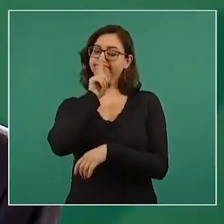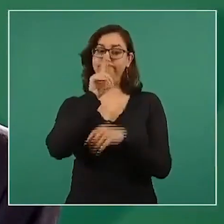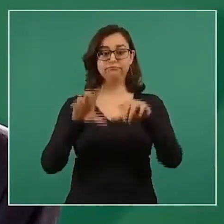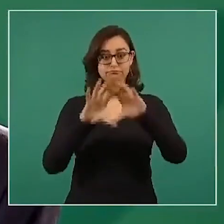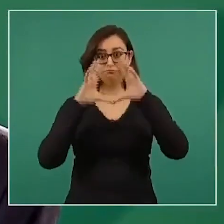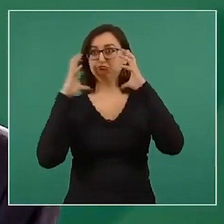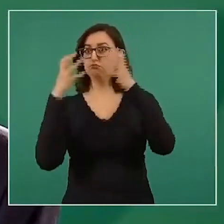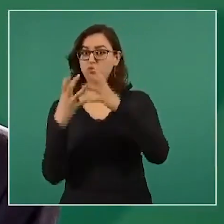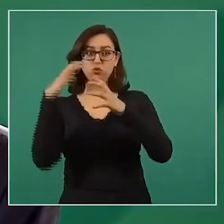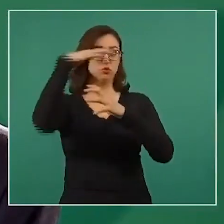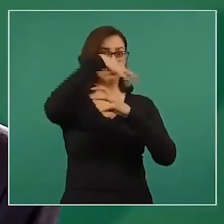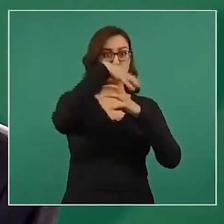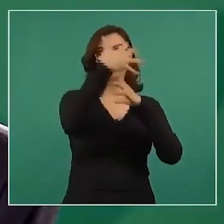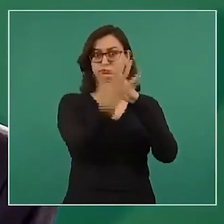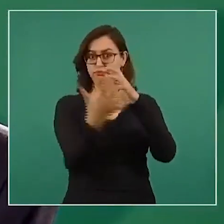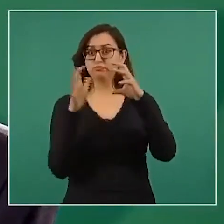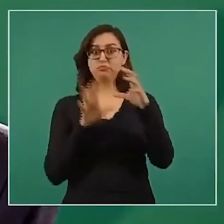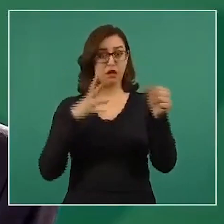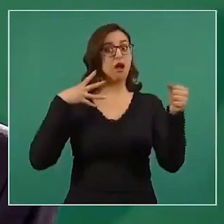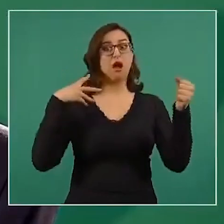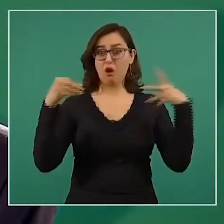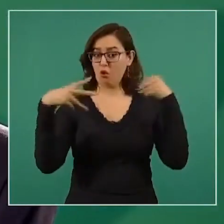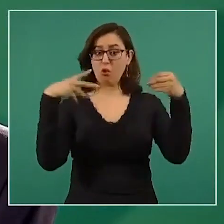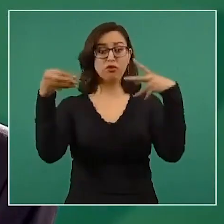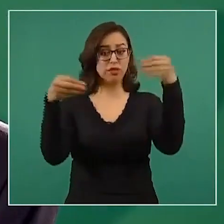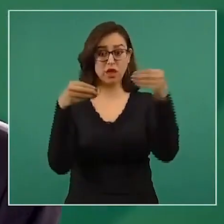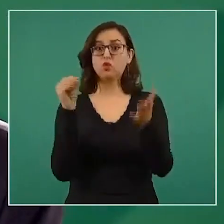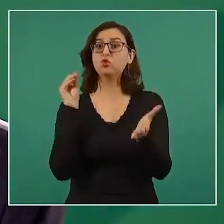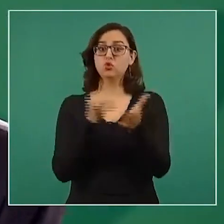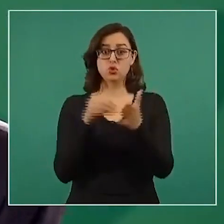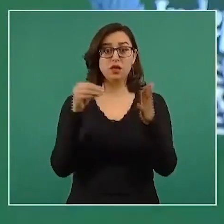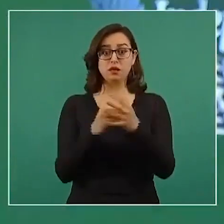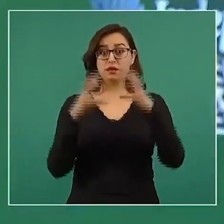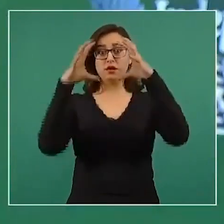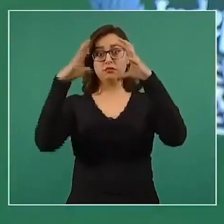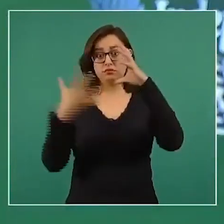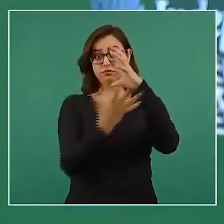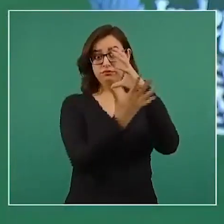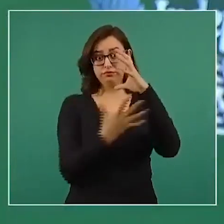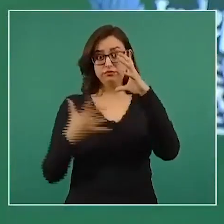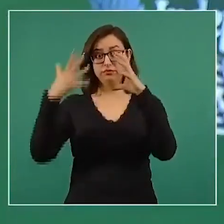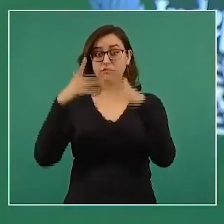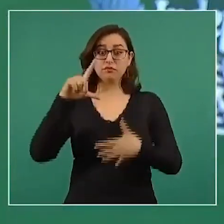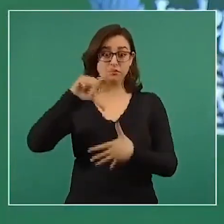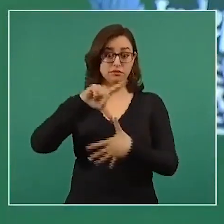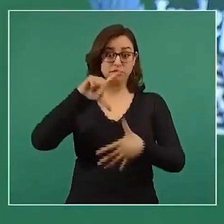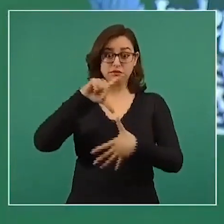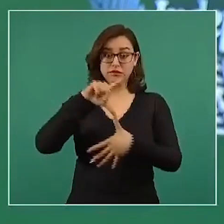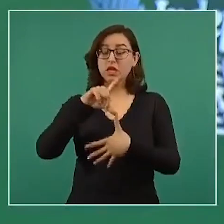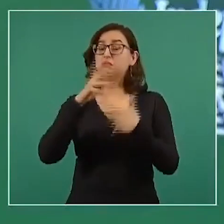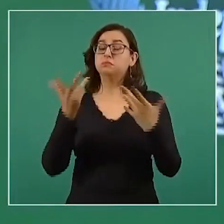hay regiones enteras del mundo, en particular en este momento en el hemisferio sur, en América Latina, donde hay una